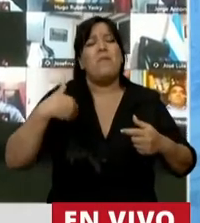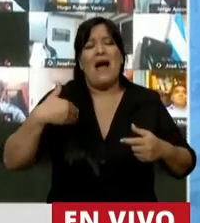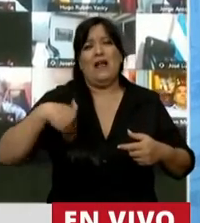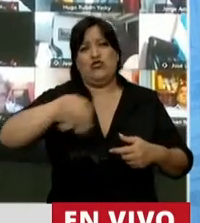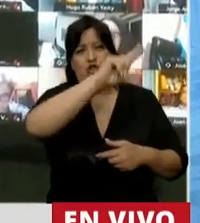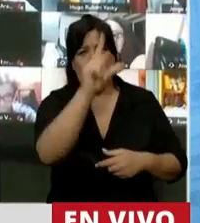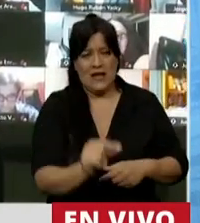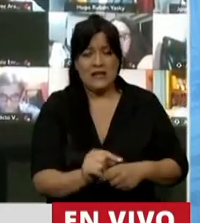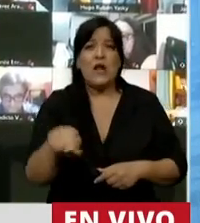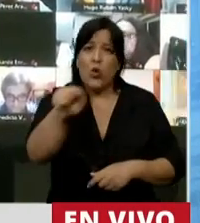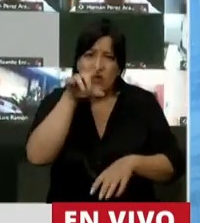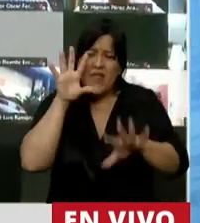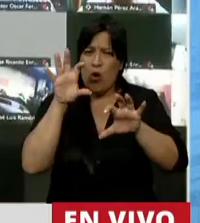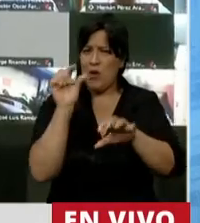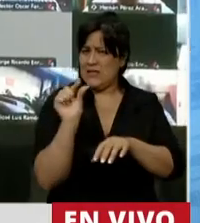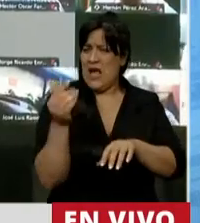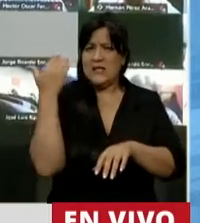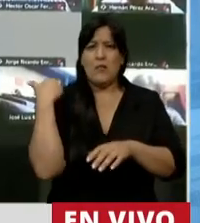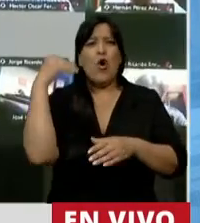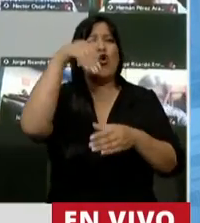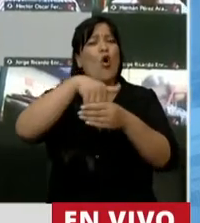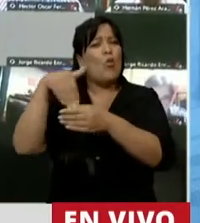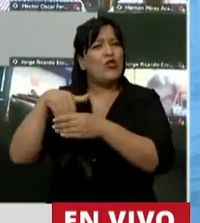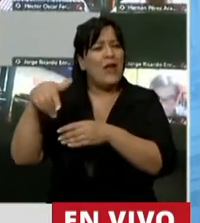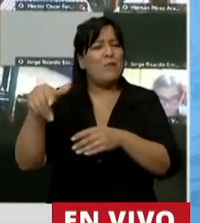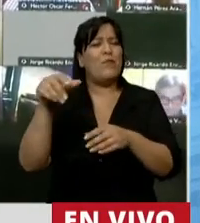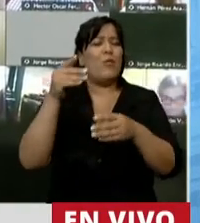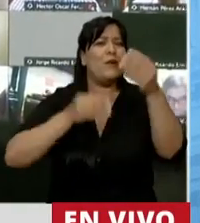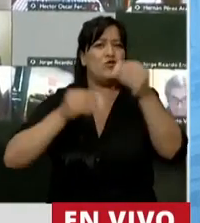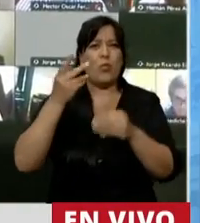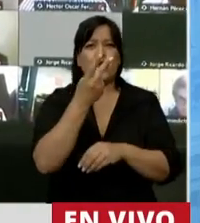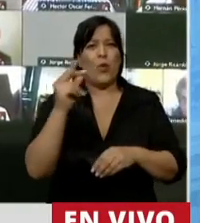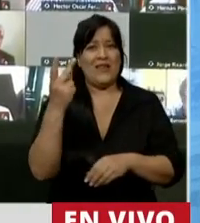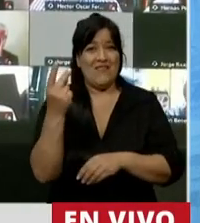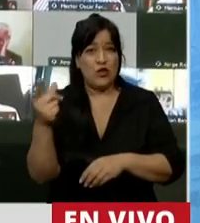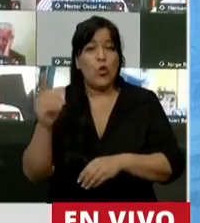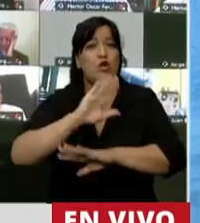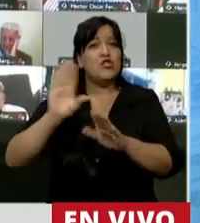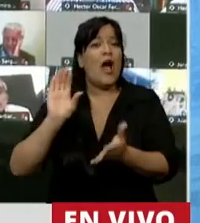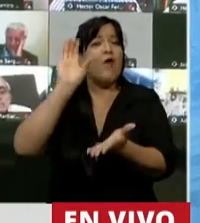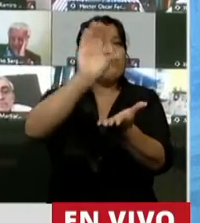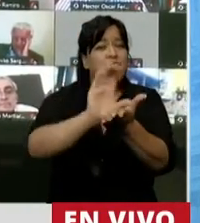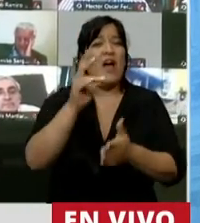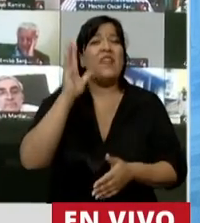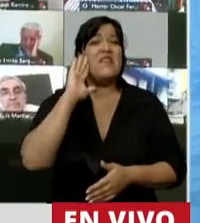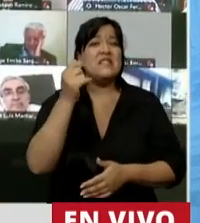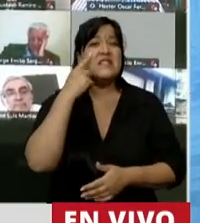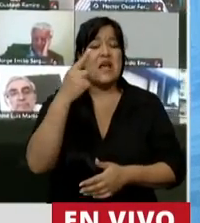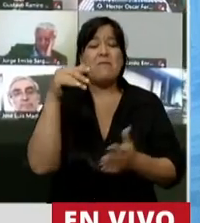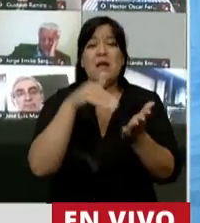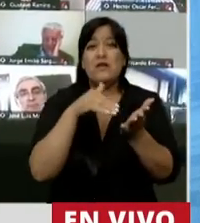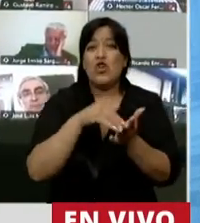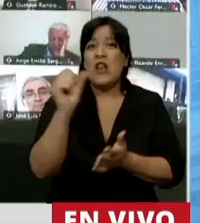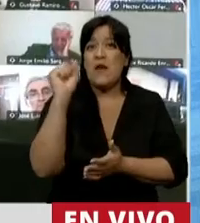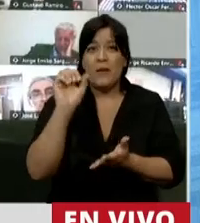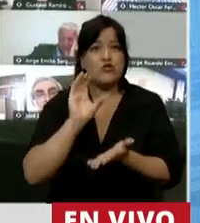país. Recuerden cuando hace poquitos votamos el presupuesto 2021 que ya se han destinado casi 16.000 millones de